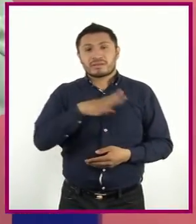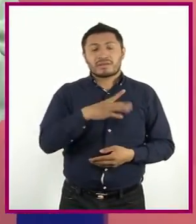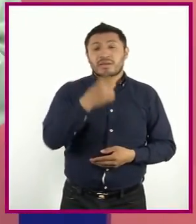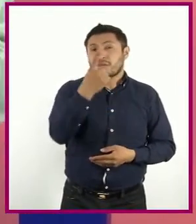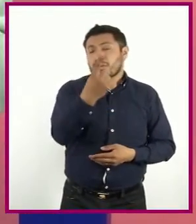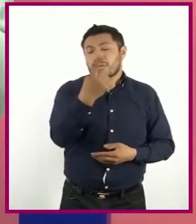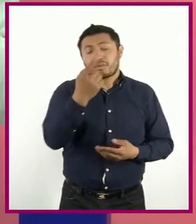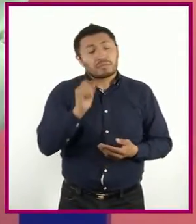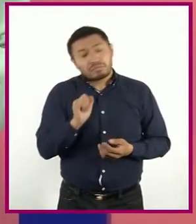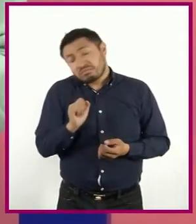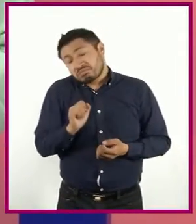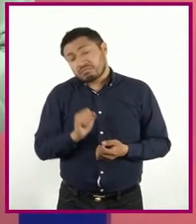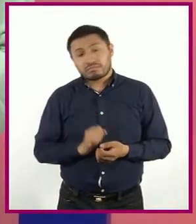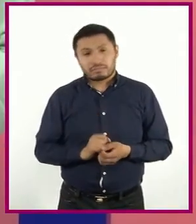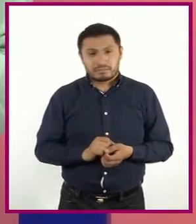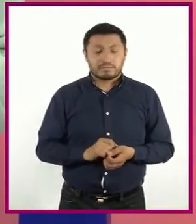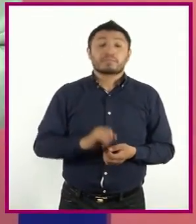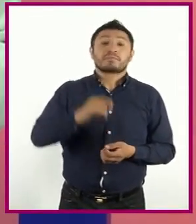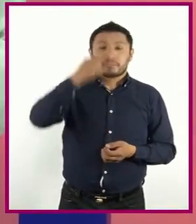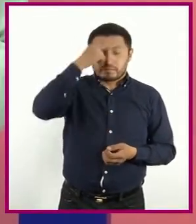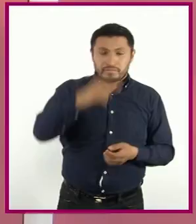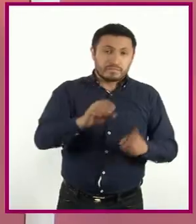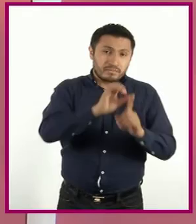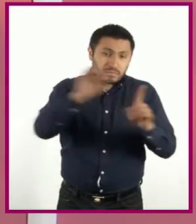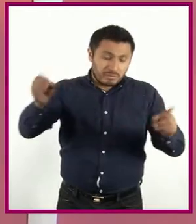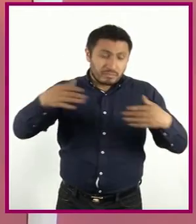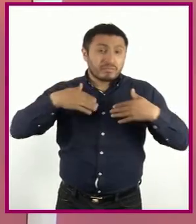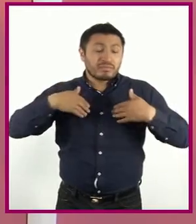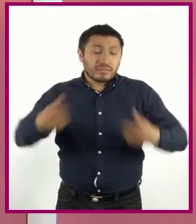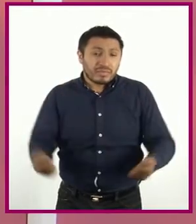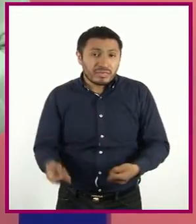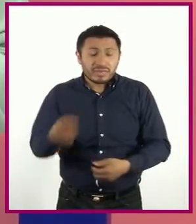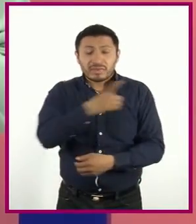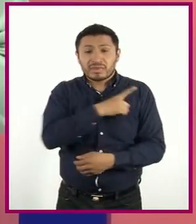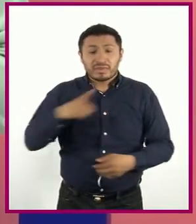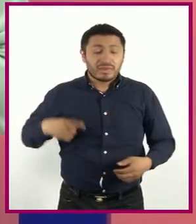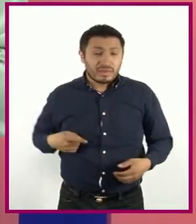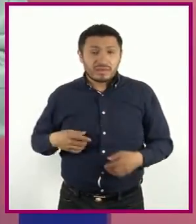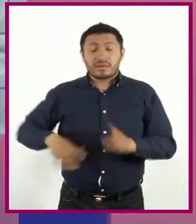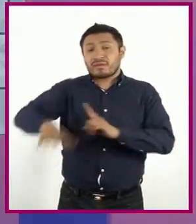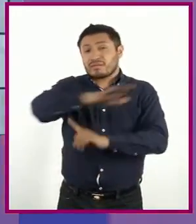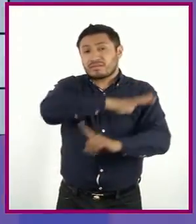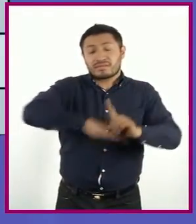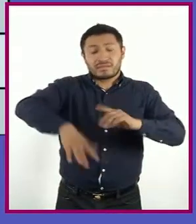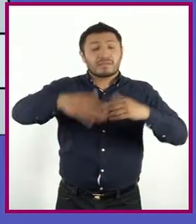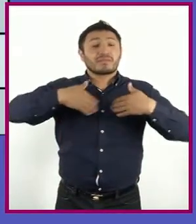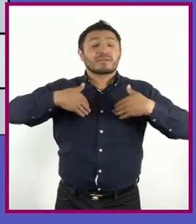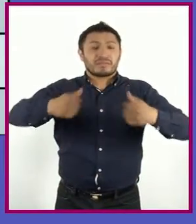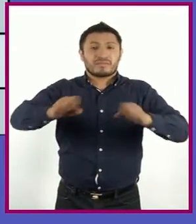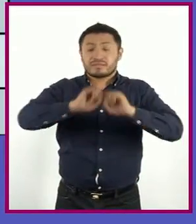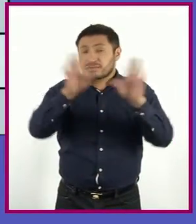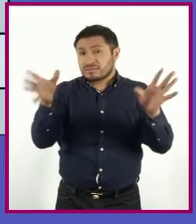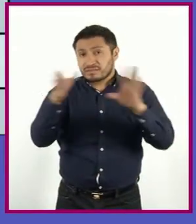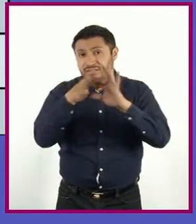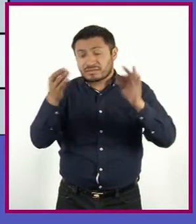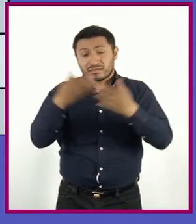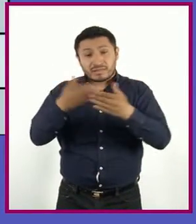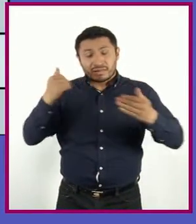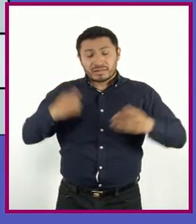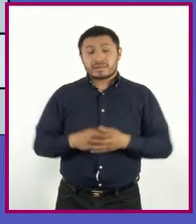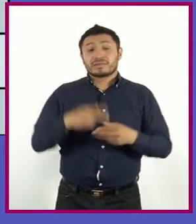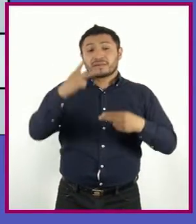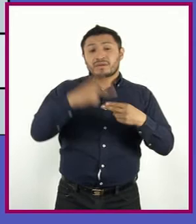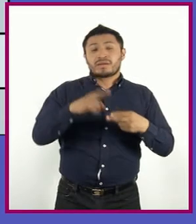uno. Por supuesto que para que la frase tenga sentido, deberá estar contextualizada. Pronombres